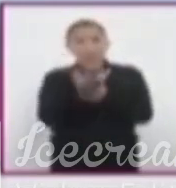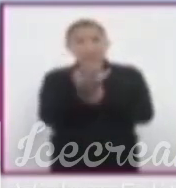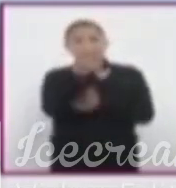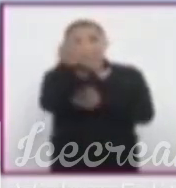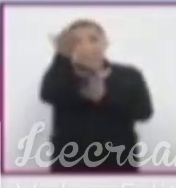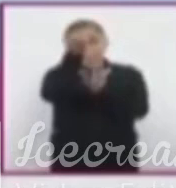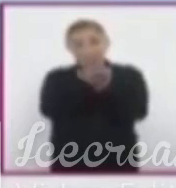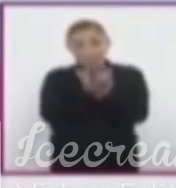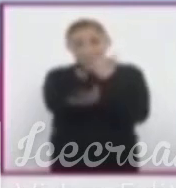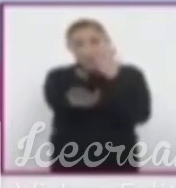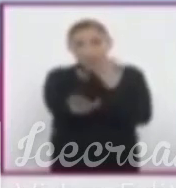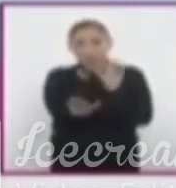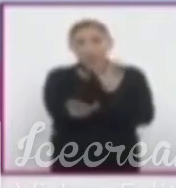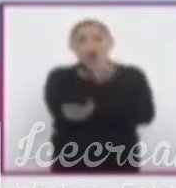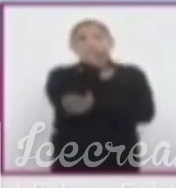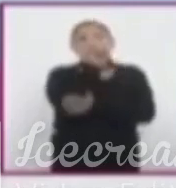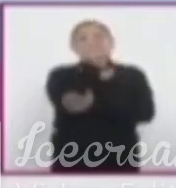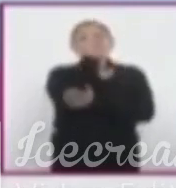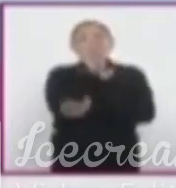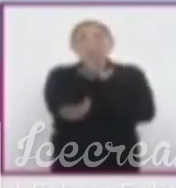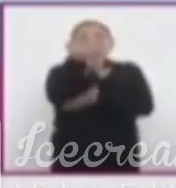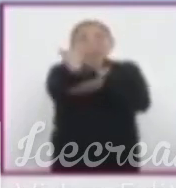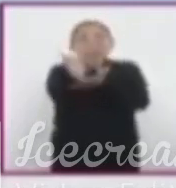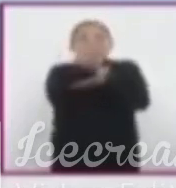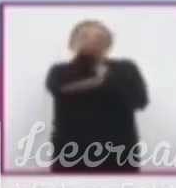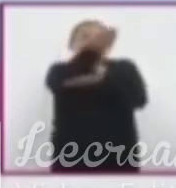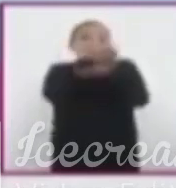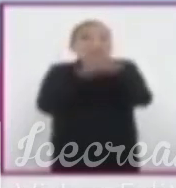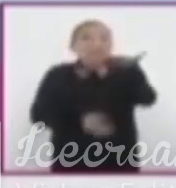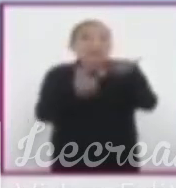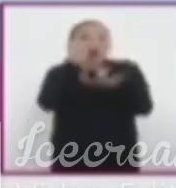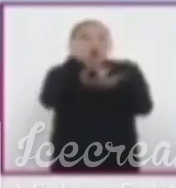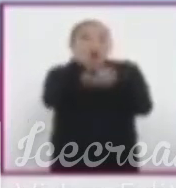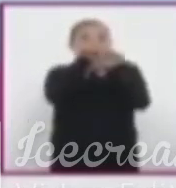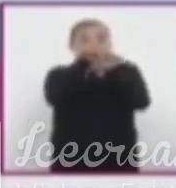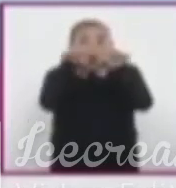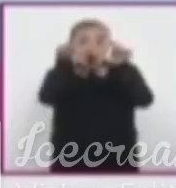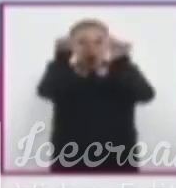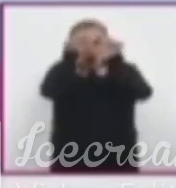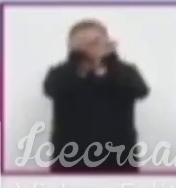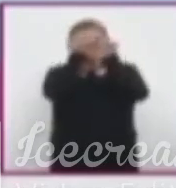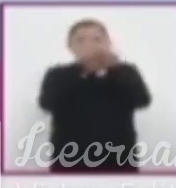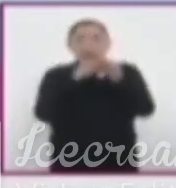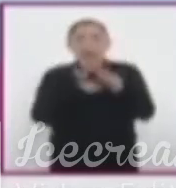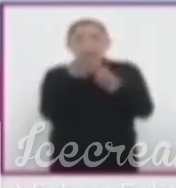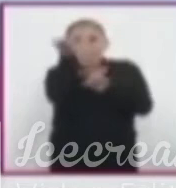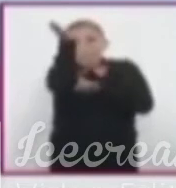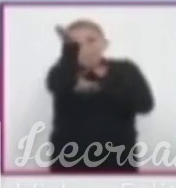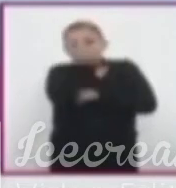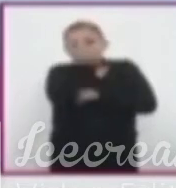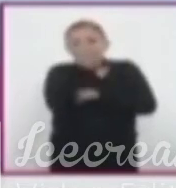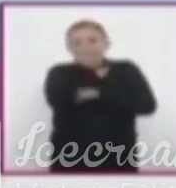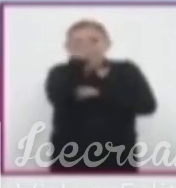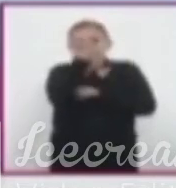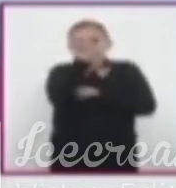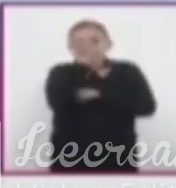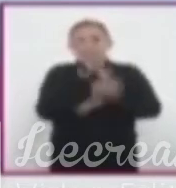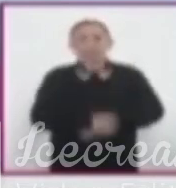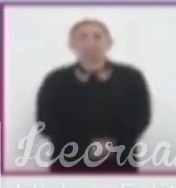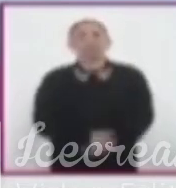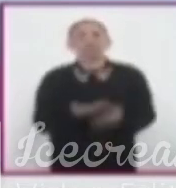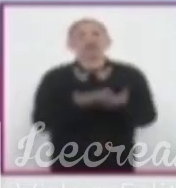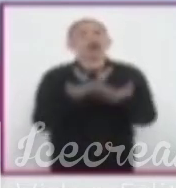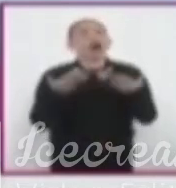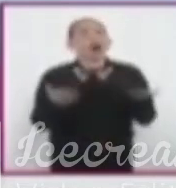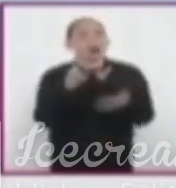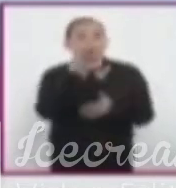100, el 1% será la mitad de 1, por lo que coloreamos medio cuadrito.